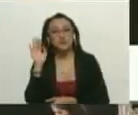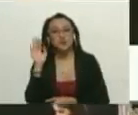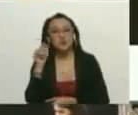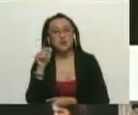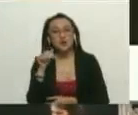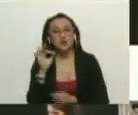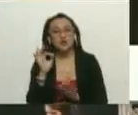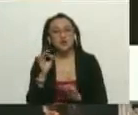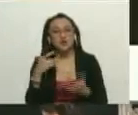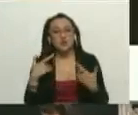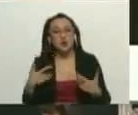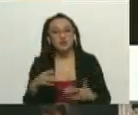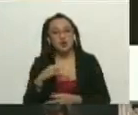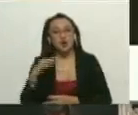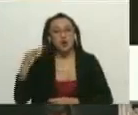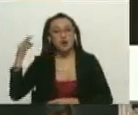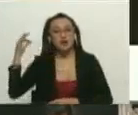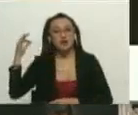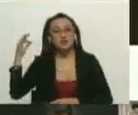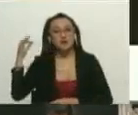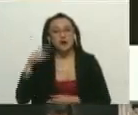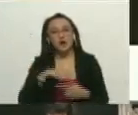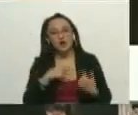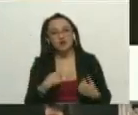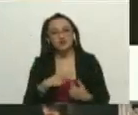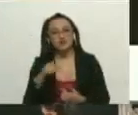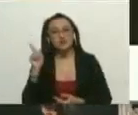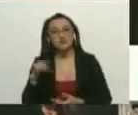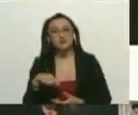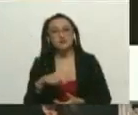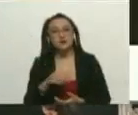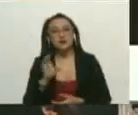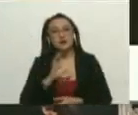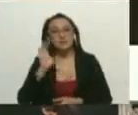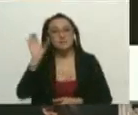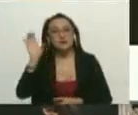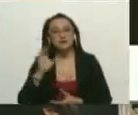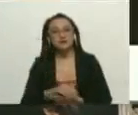cuerpo, en alma y en corazón, con la patria,